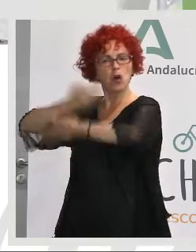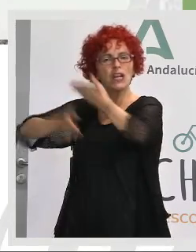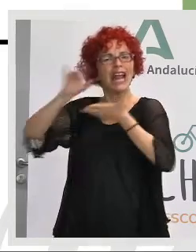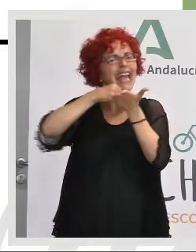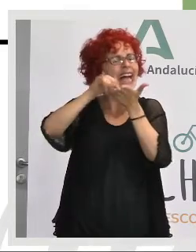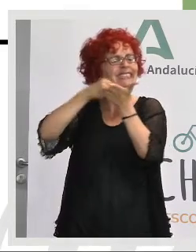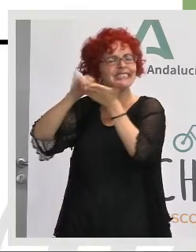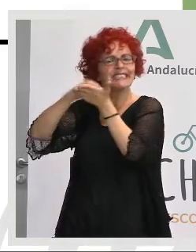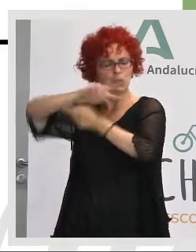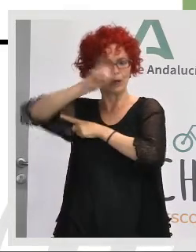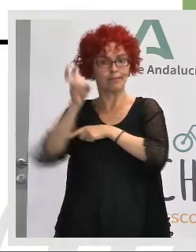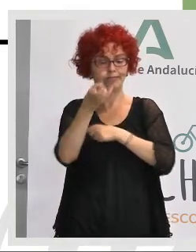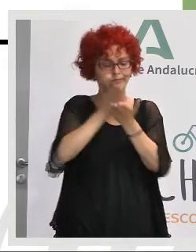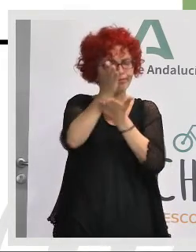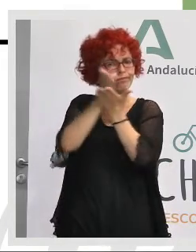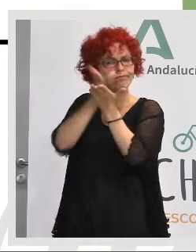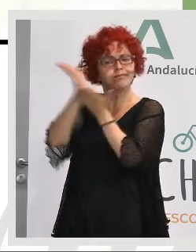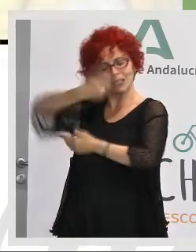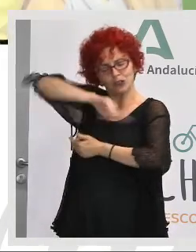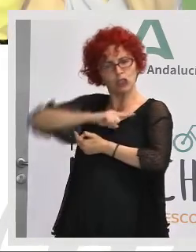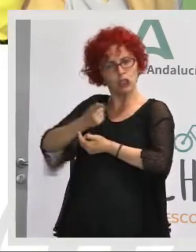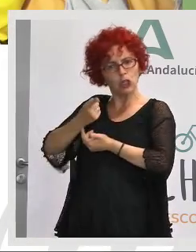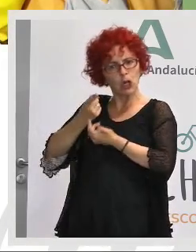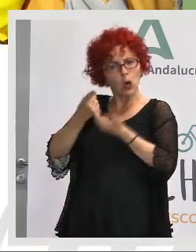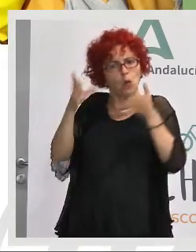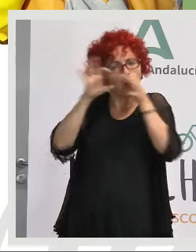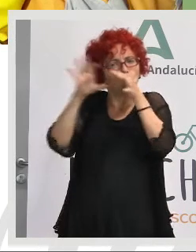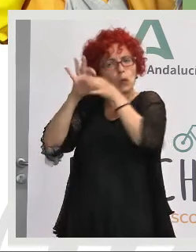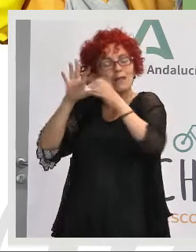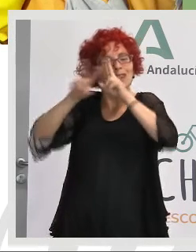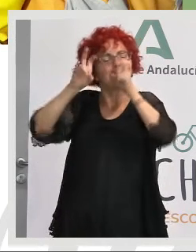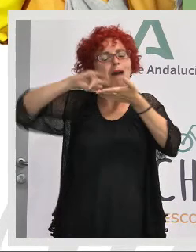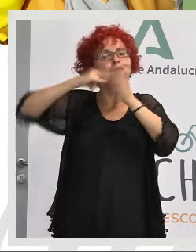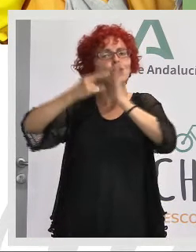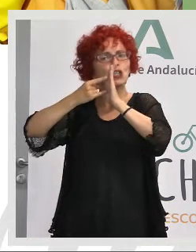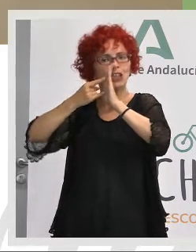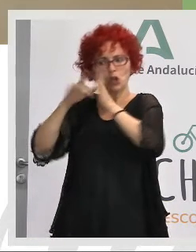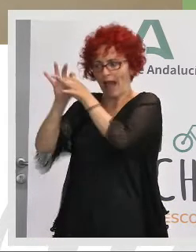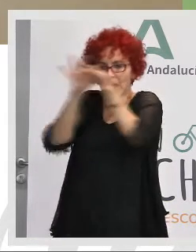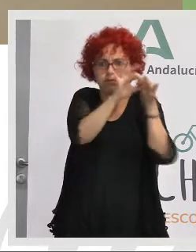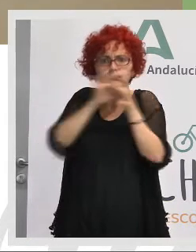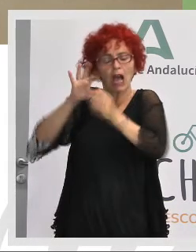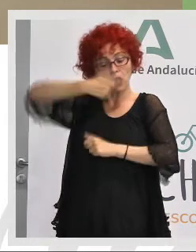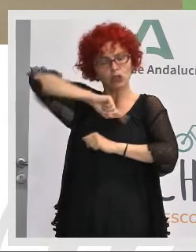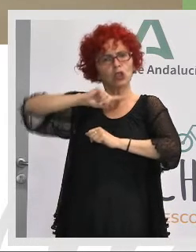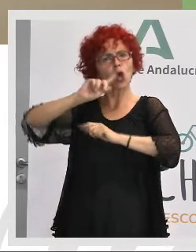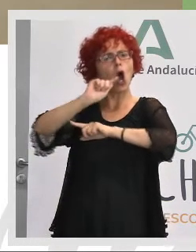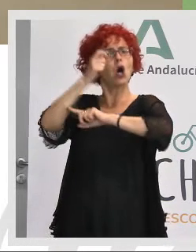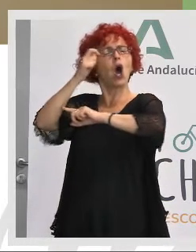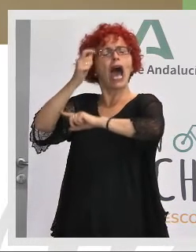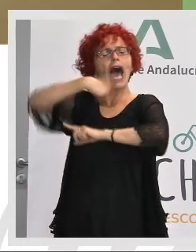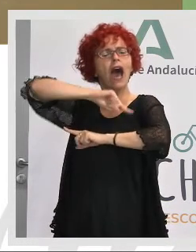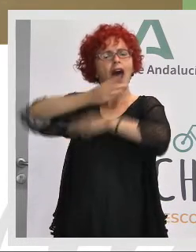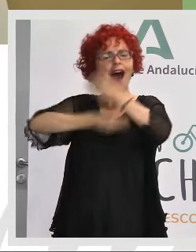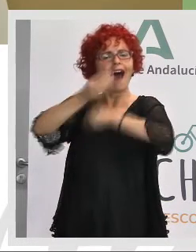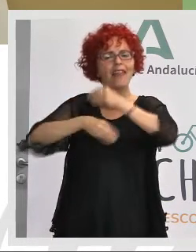asignaturas. Integramos los aprendizajes en torno a proyectos comunes. Y conseguimos que el alumnado sea